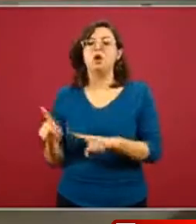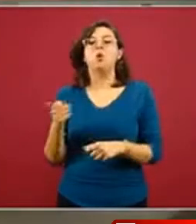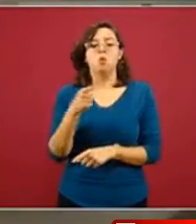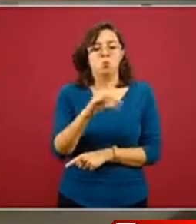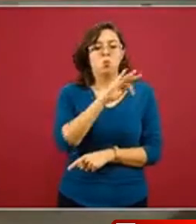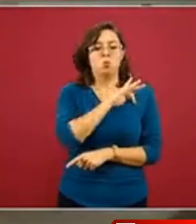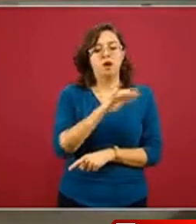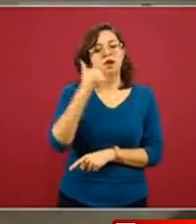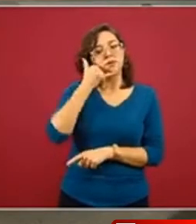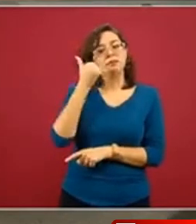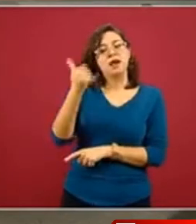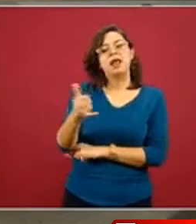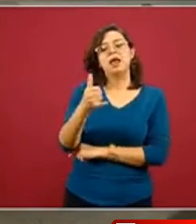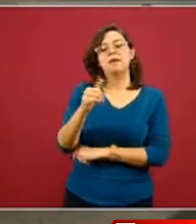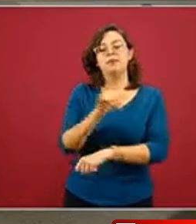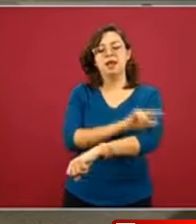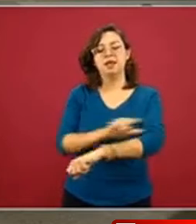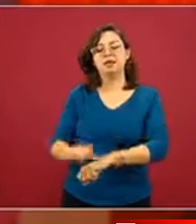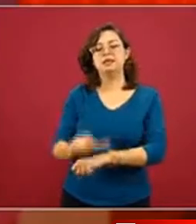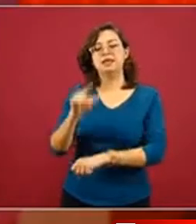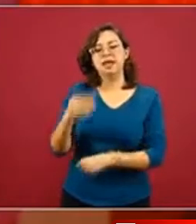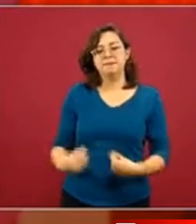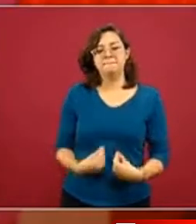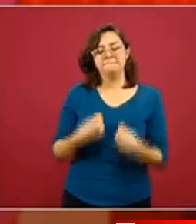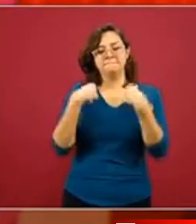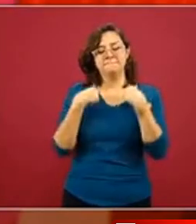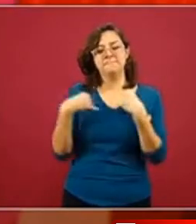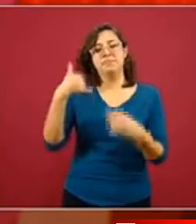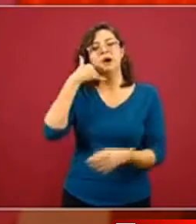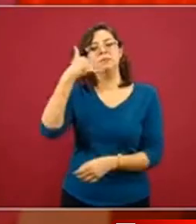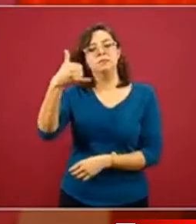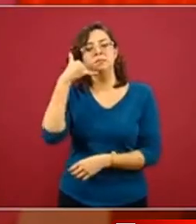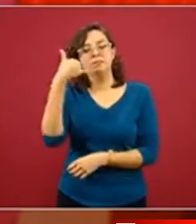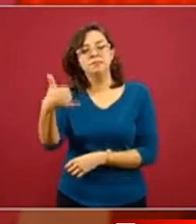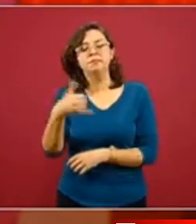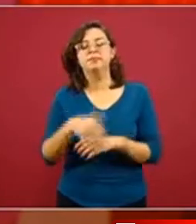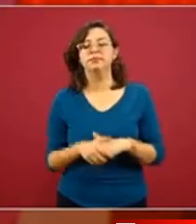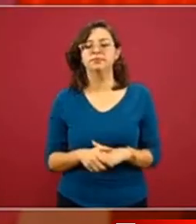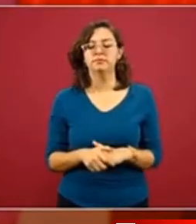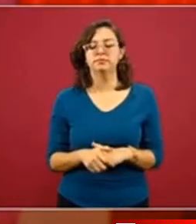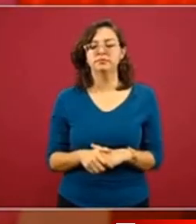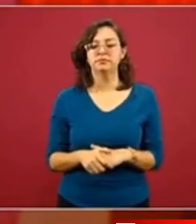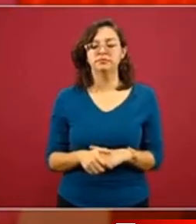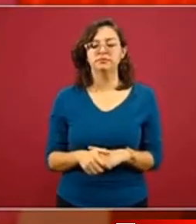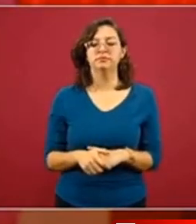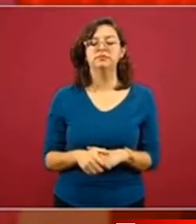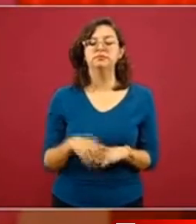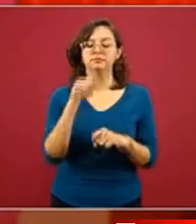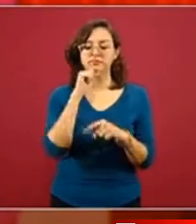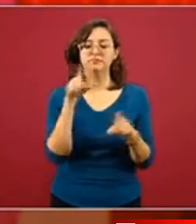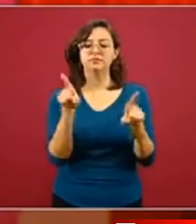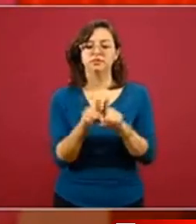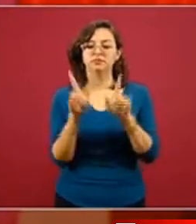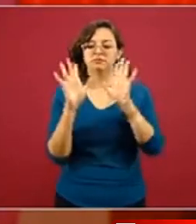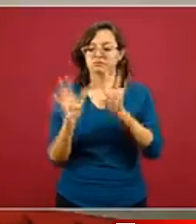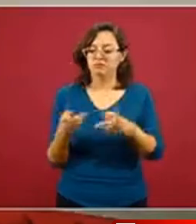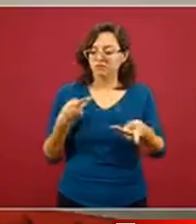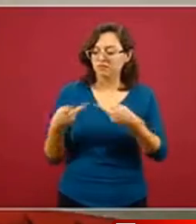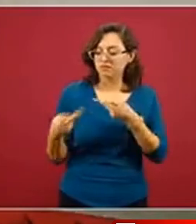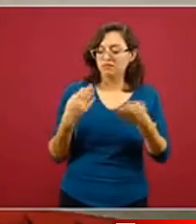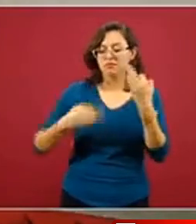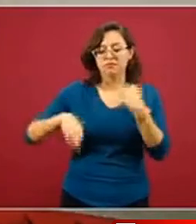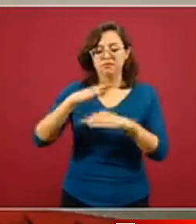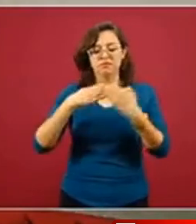de la Vida, que es un centro telefónico de atención al público. Se habilitó y se entrenó al